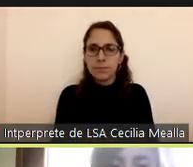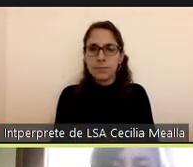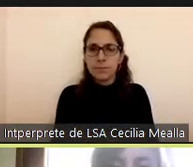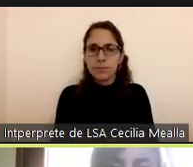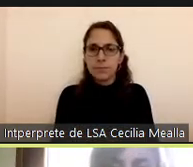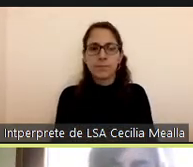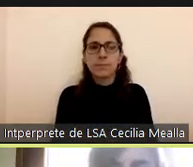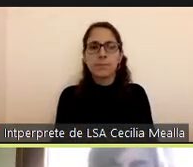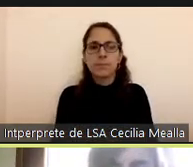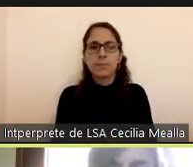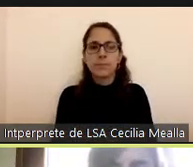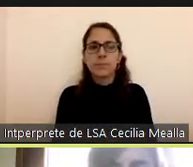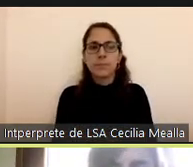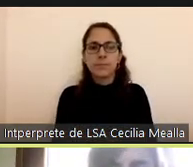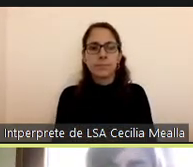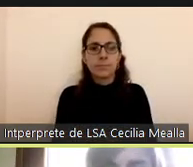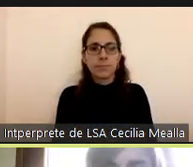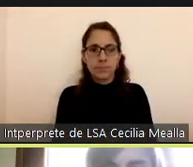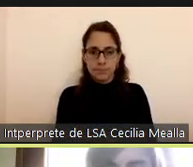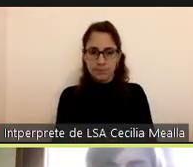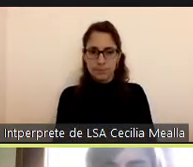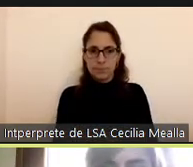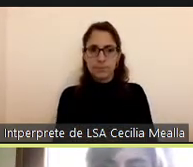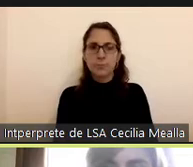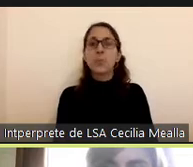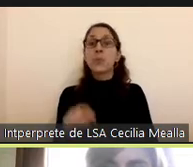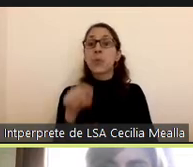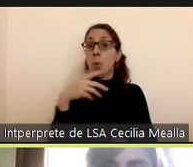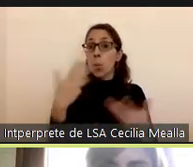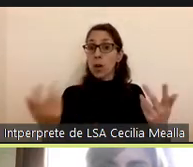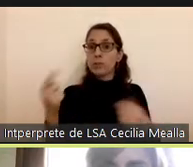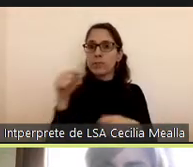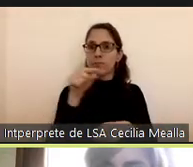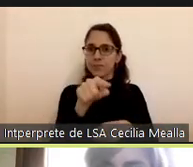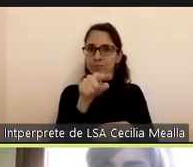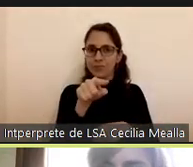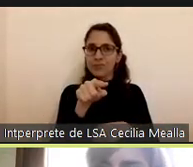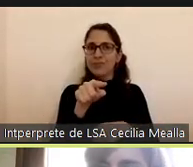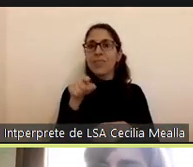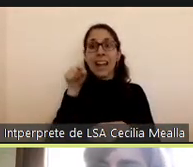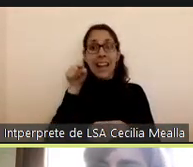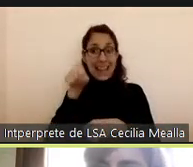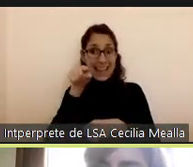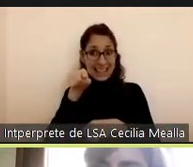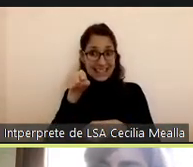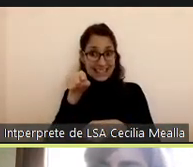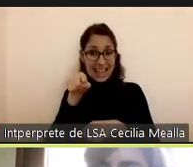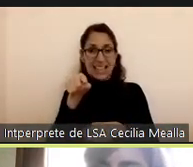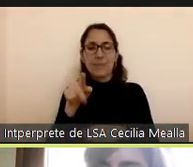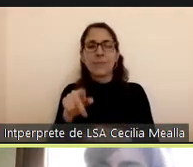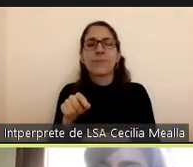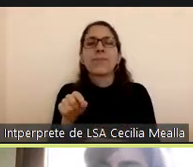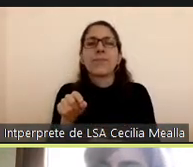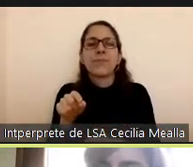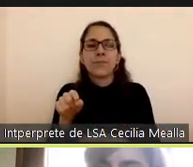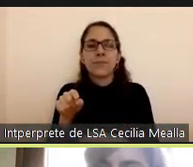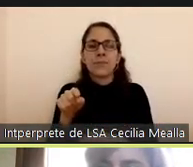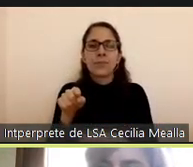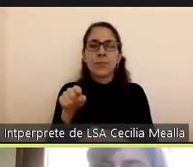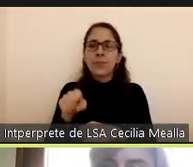Bueno, entonces, en esta coloración de Ziehl-Neelsen, lo que se